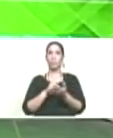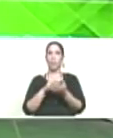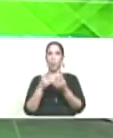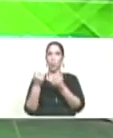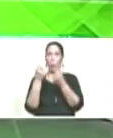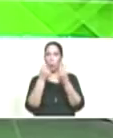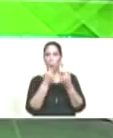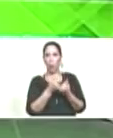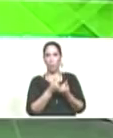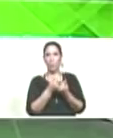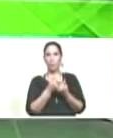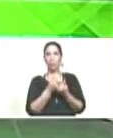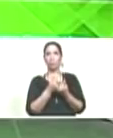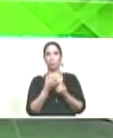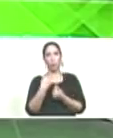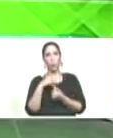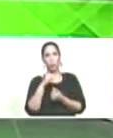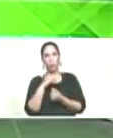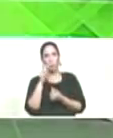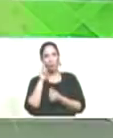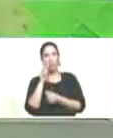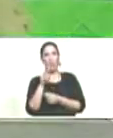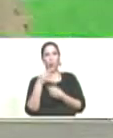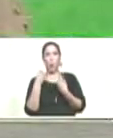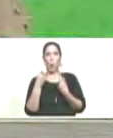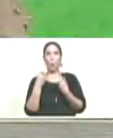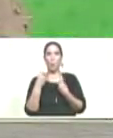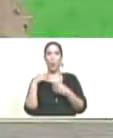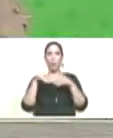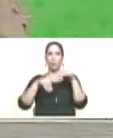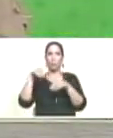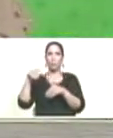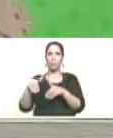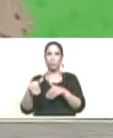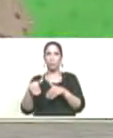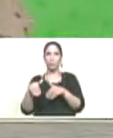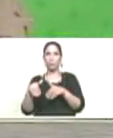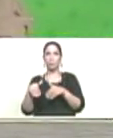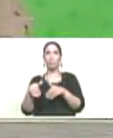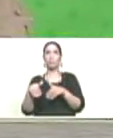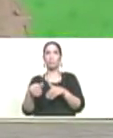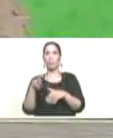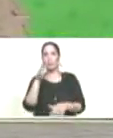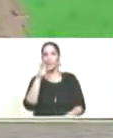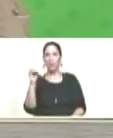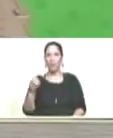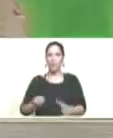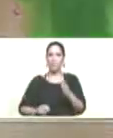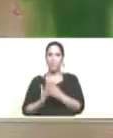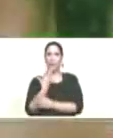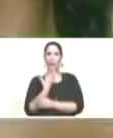Faltaba despejar el escenario electoral. Lo despejamos el 20 de mayo